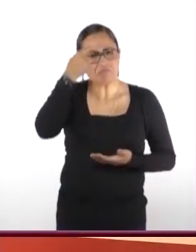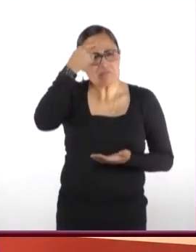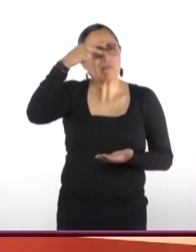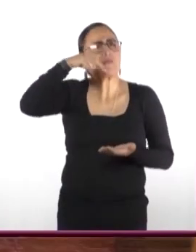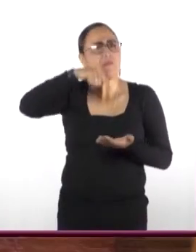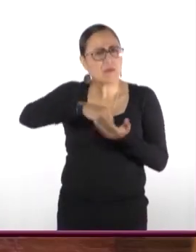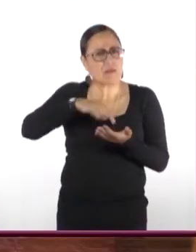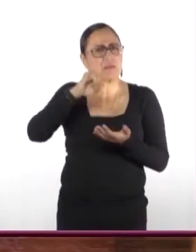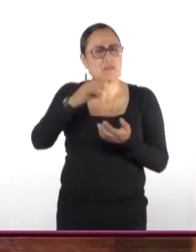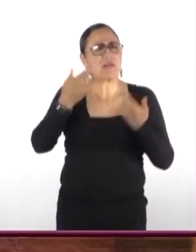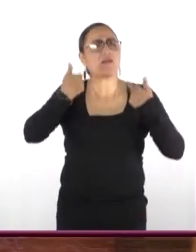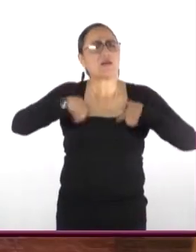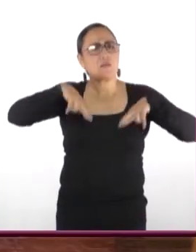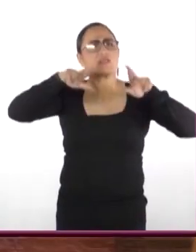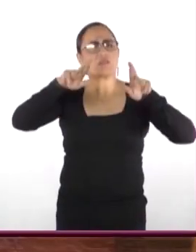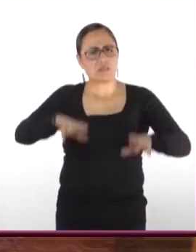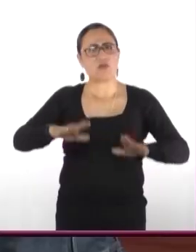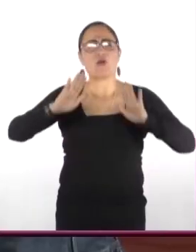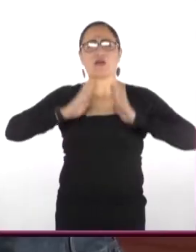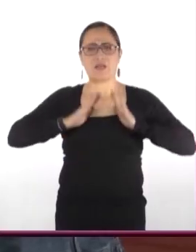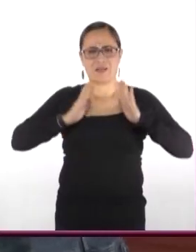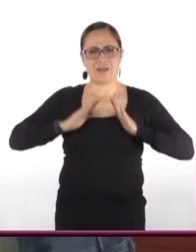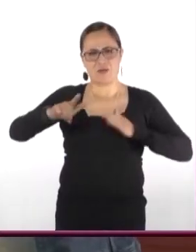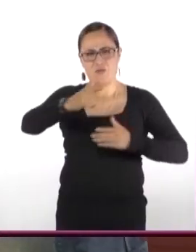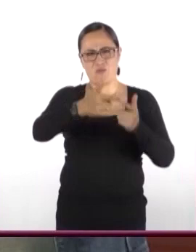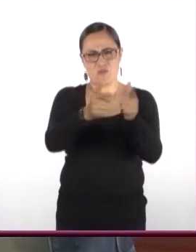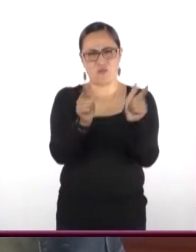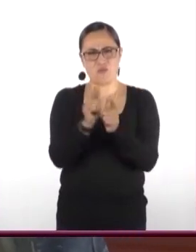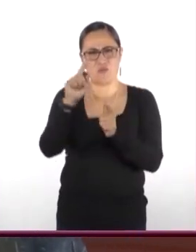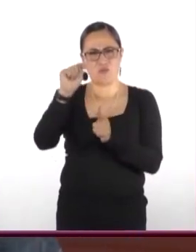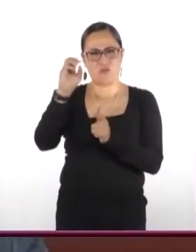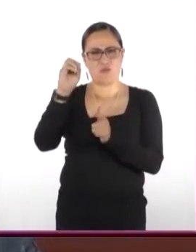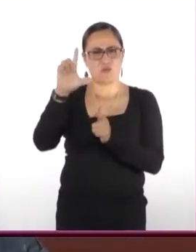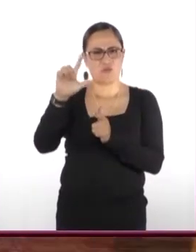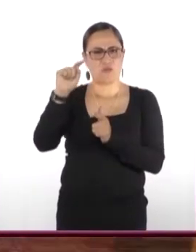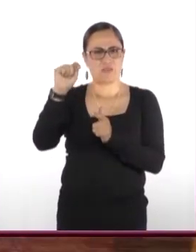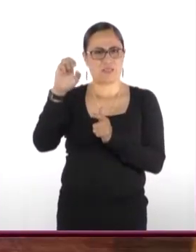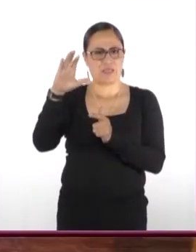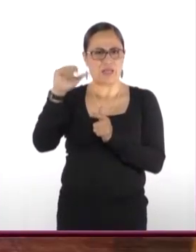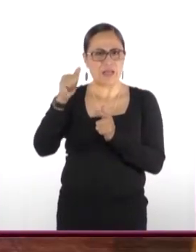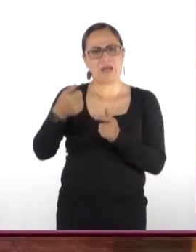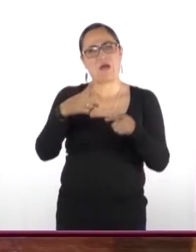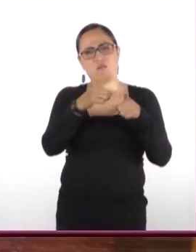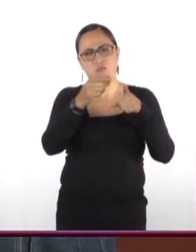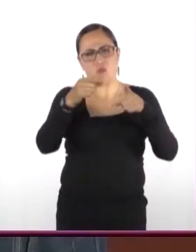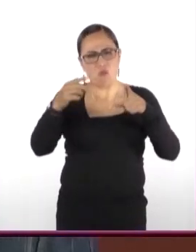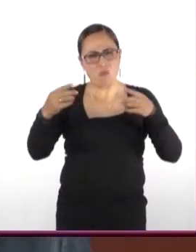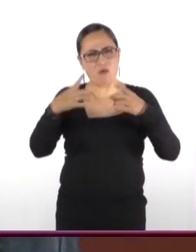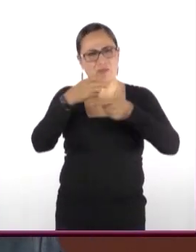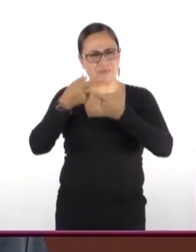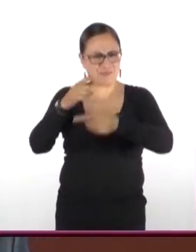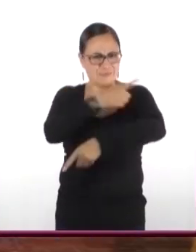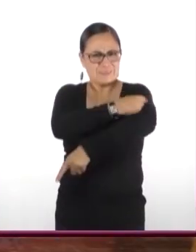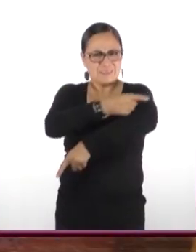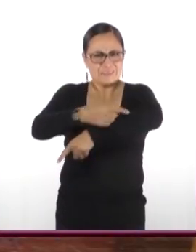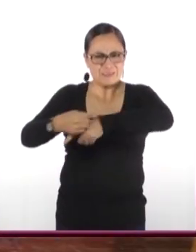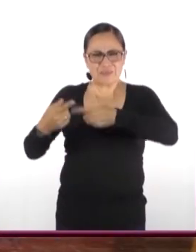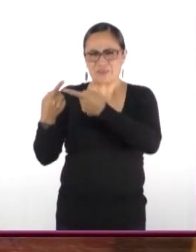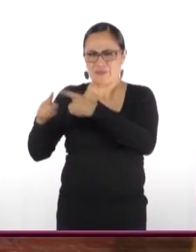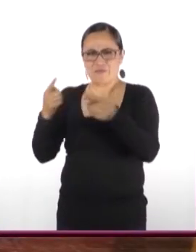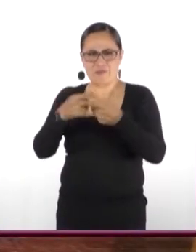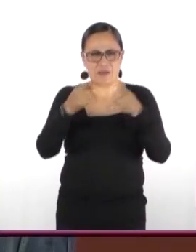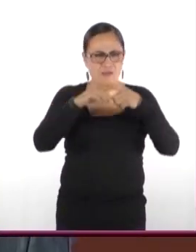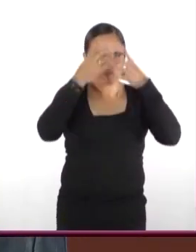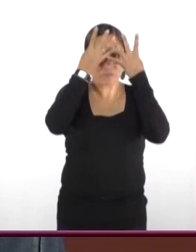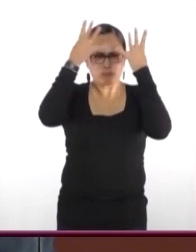Se cree que es la representación de un guerrero tolteca, ataviado por un tocado de plumas, un pectoral de mariposa o